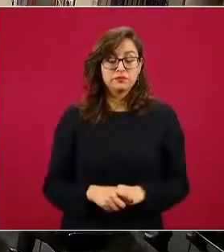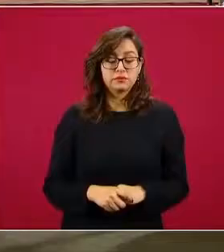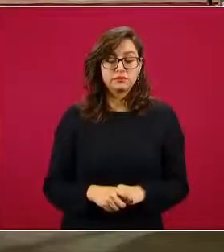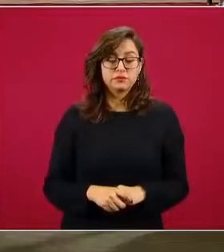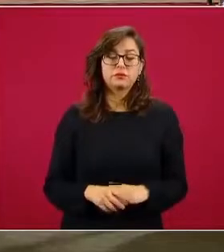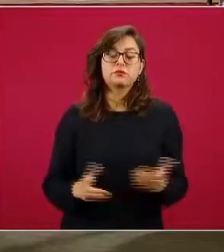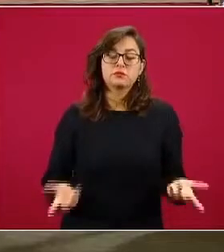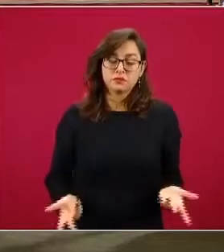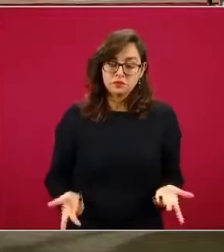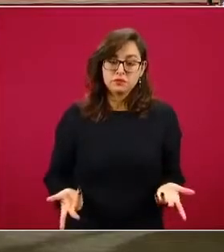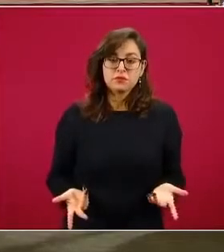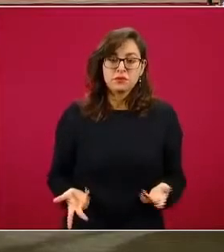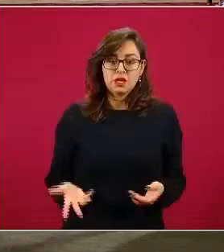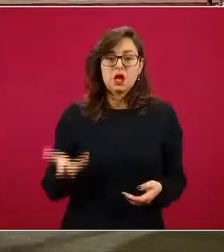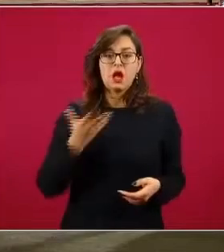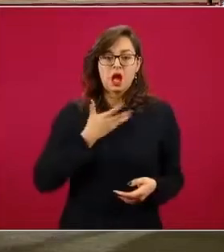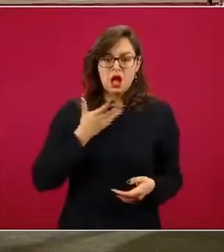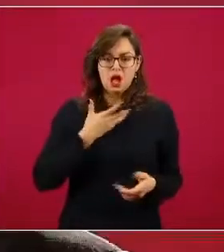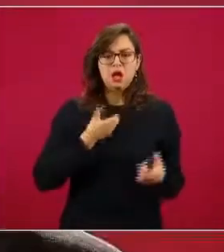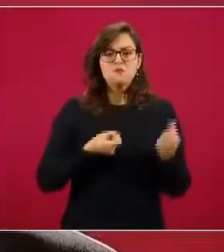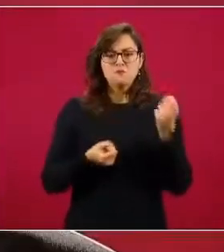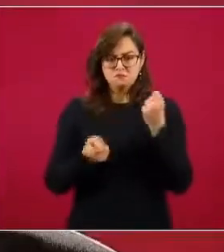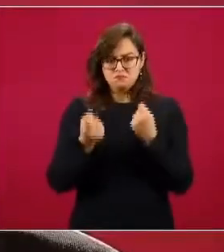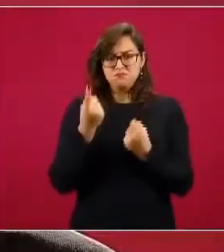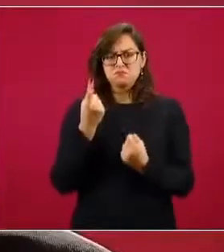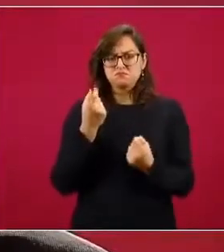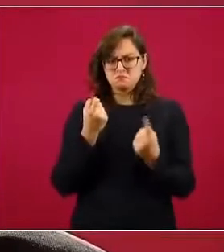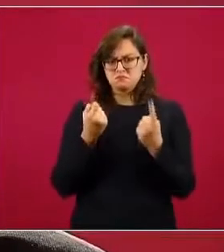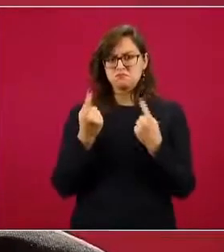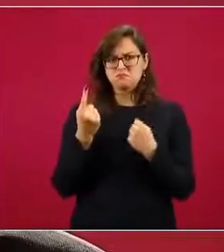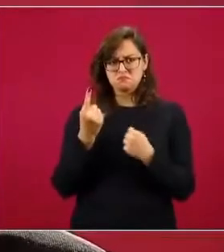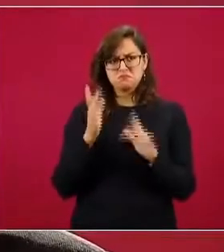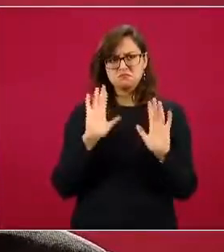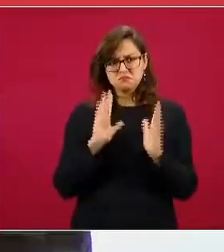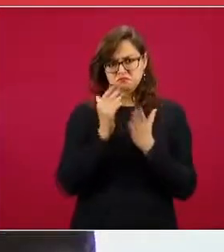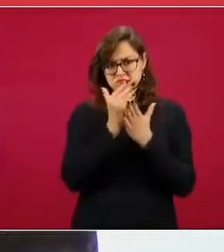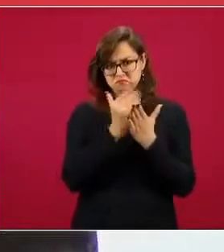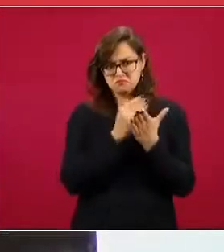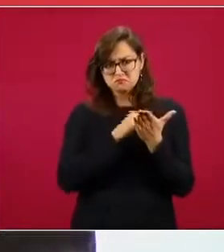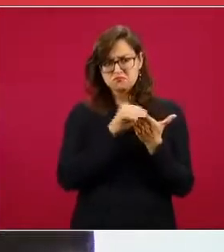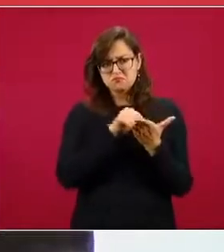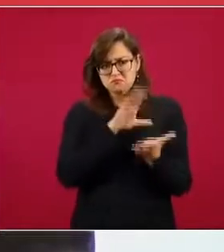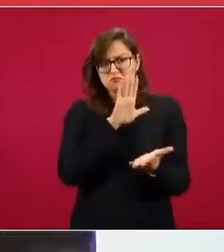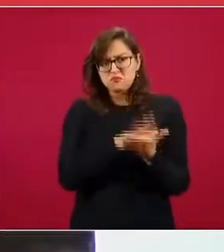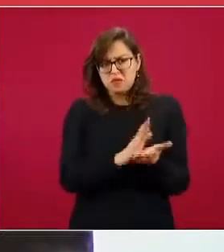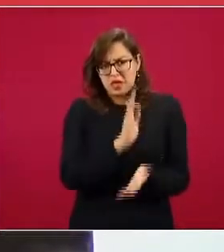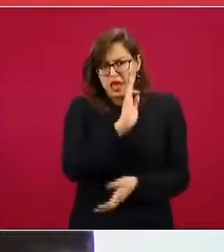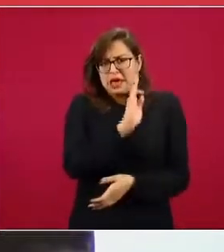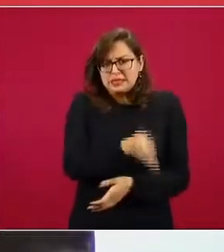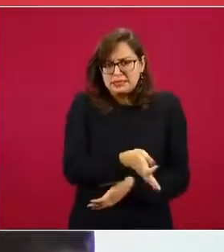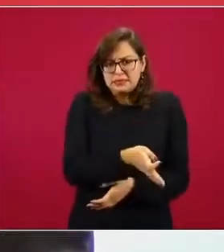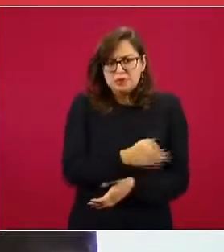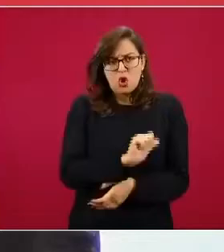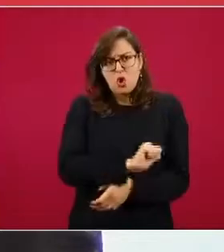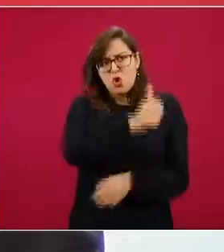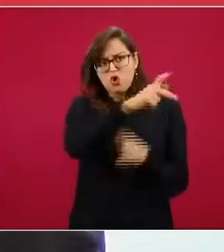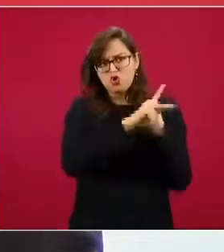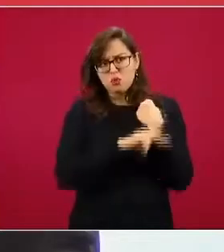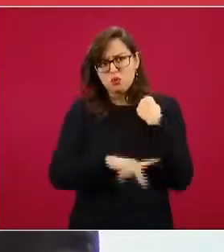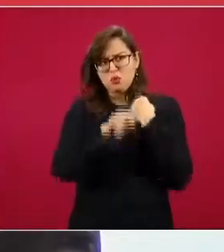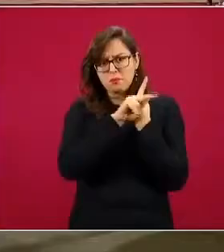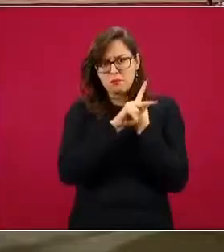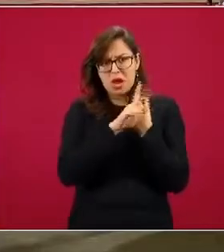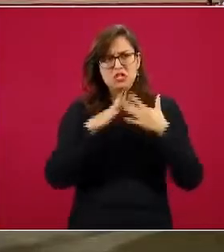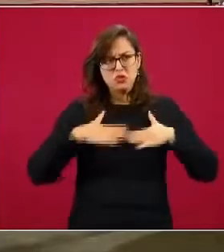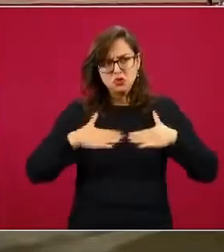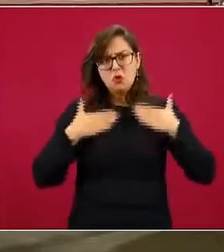algunas condiciones donde se puede buscar el reconocimiento de estos registros, es decir, que la certificación le hace una agencia a la que se